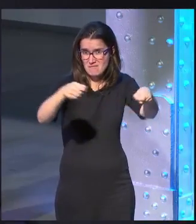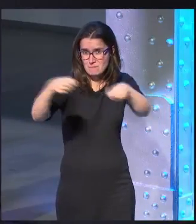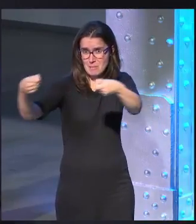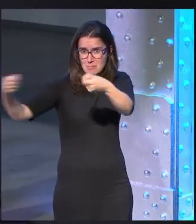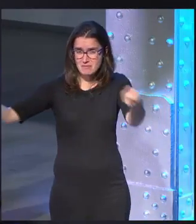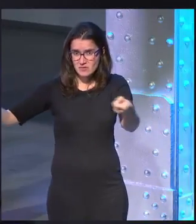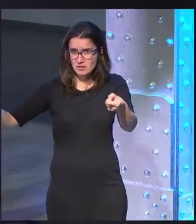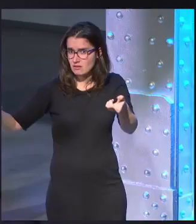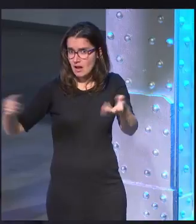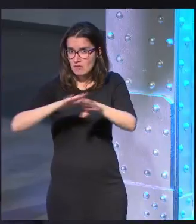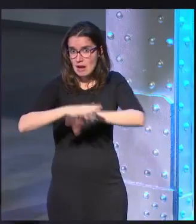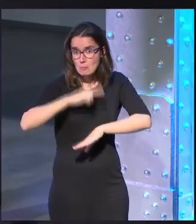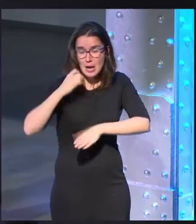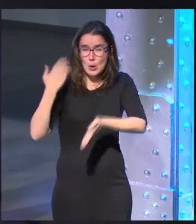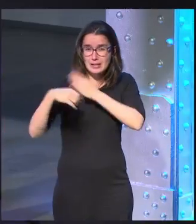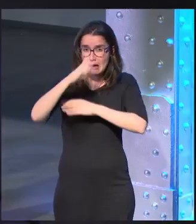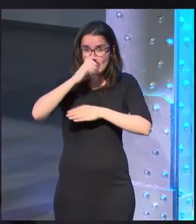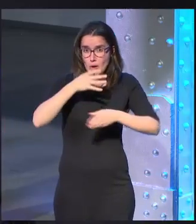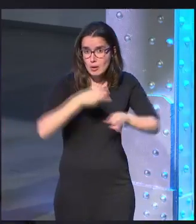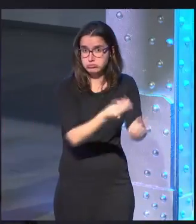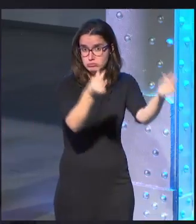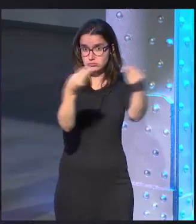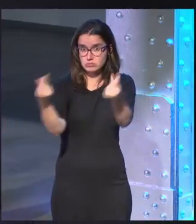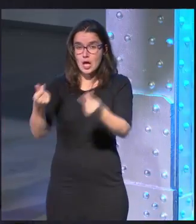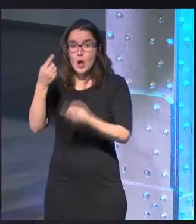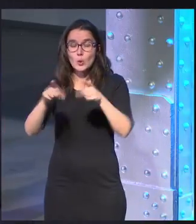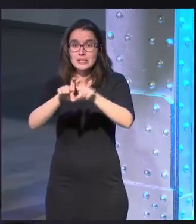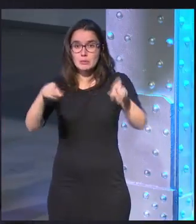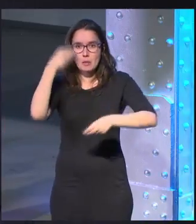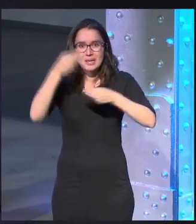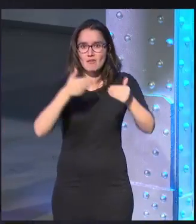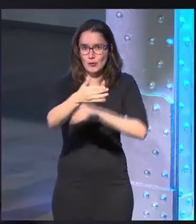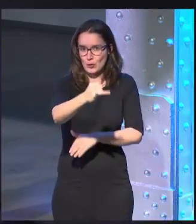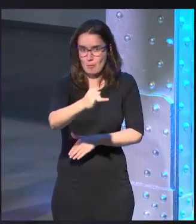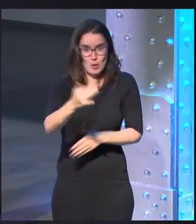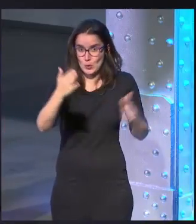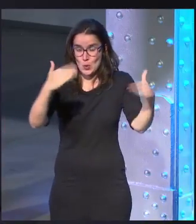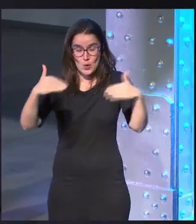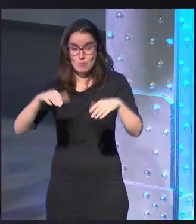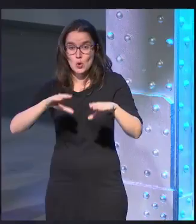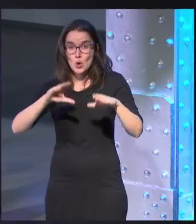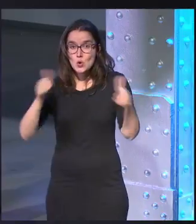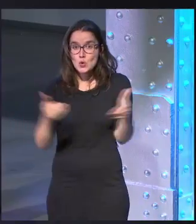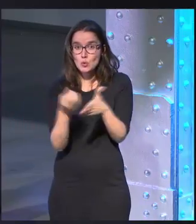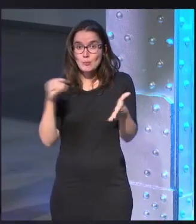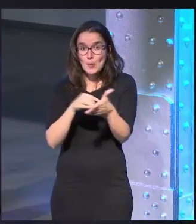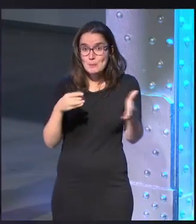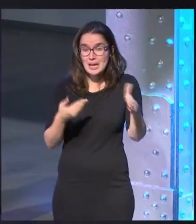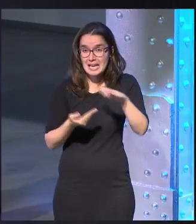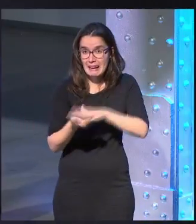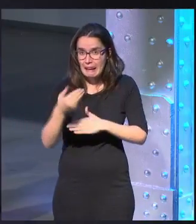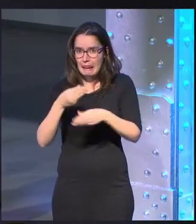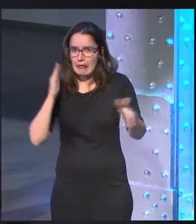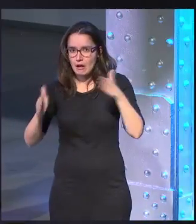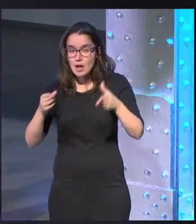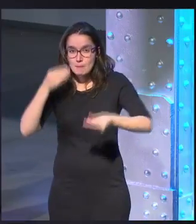De destrucción masiva. Hay muchas empresas que se creen que tienen futuro y no lo tienen porque hay millennials que han descubierto